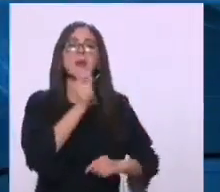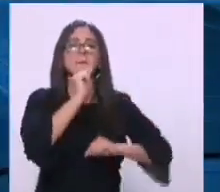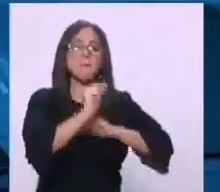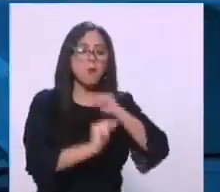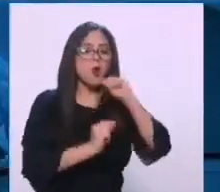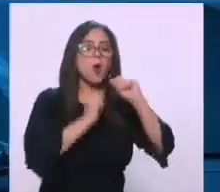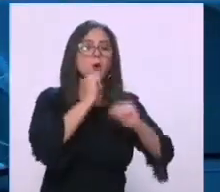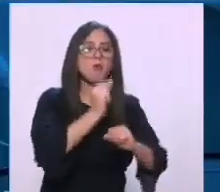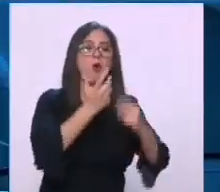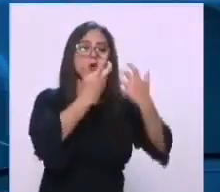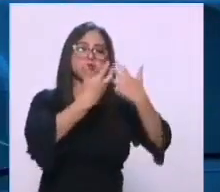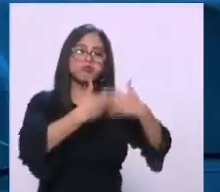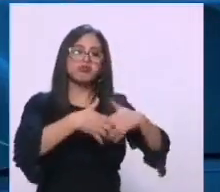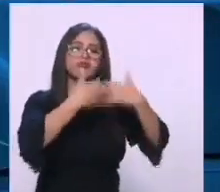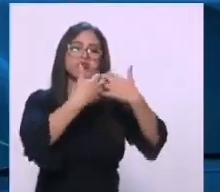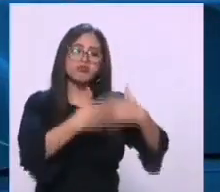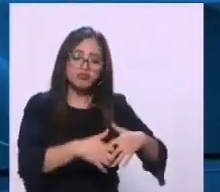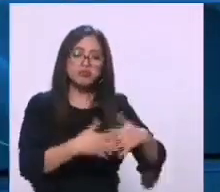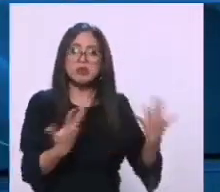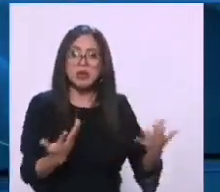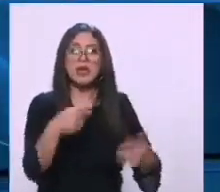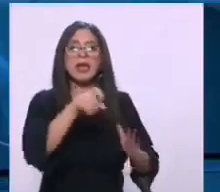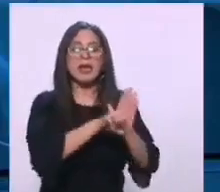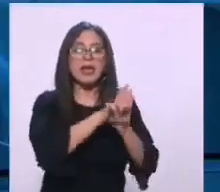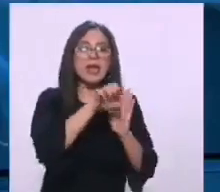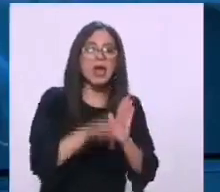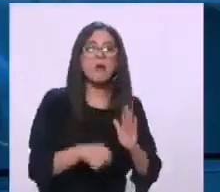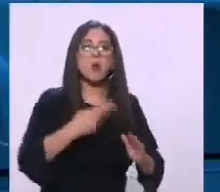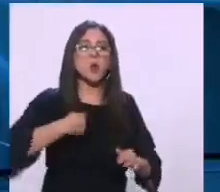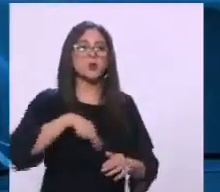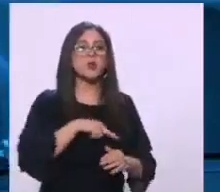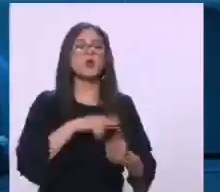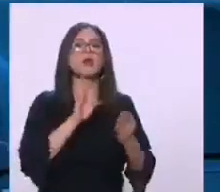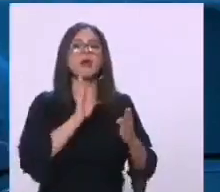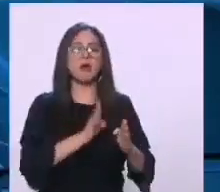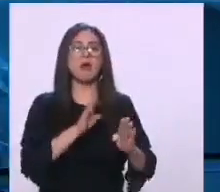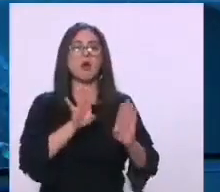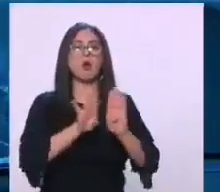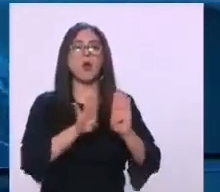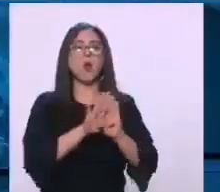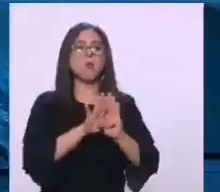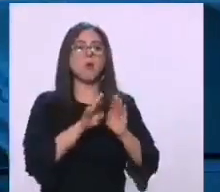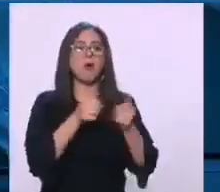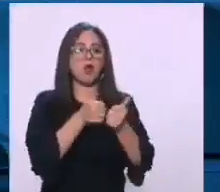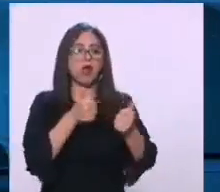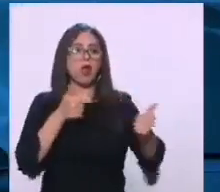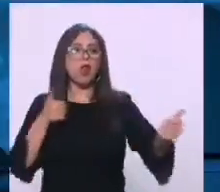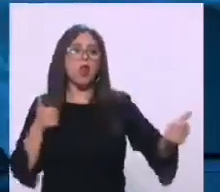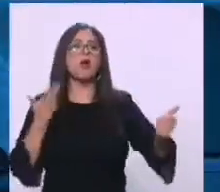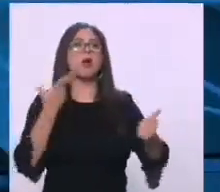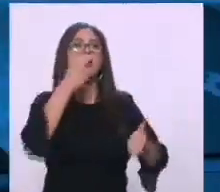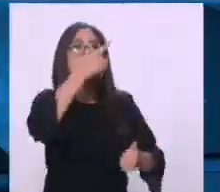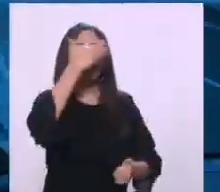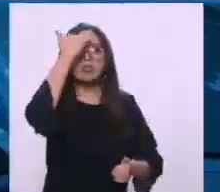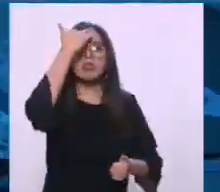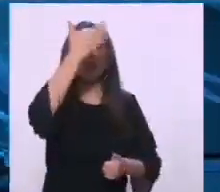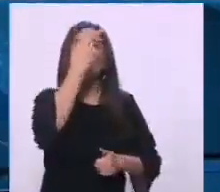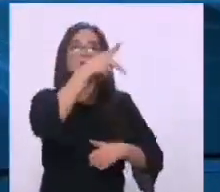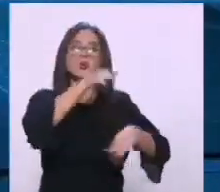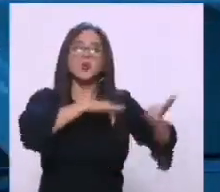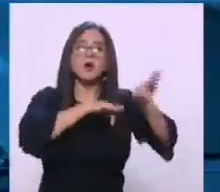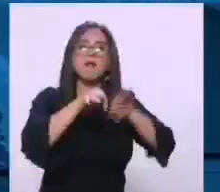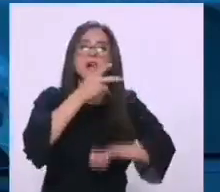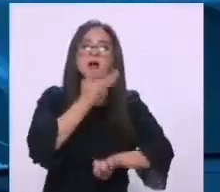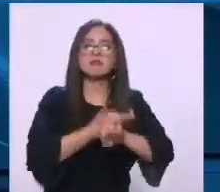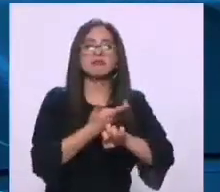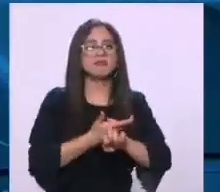no nos pueden dejar ustedes desfasados del tiempo que lleve los Estados Unidos, pero recordemos, a